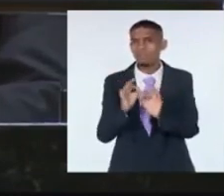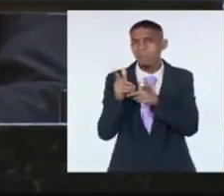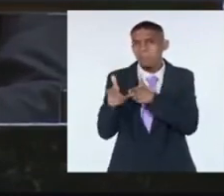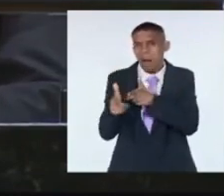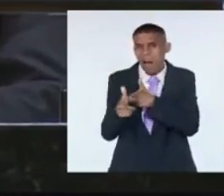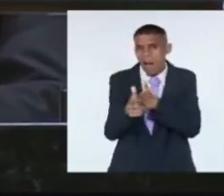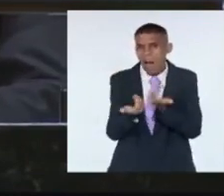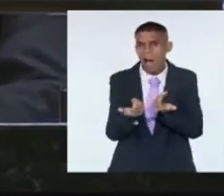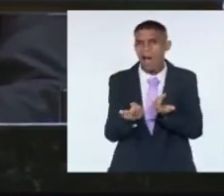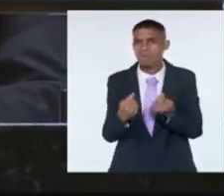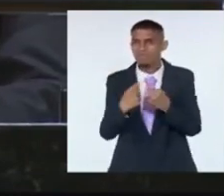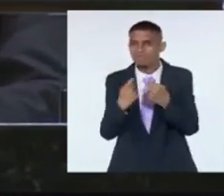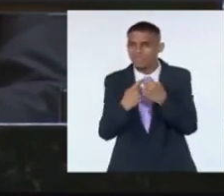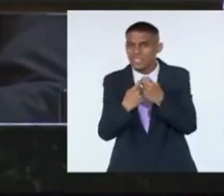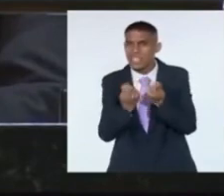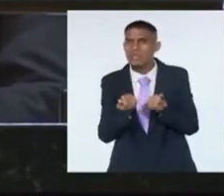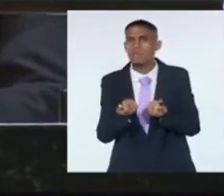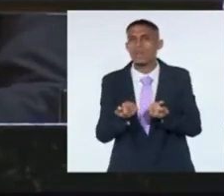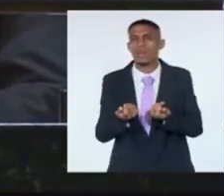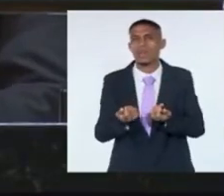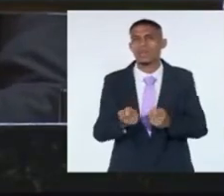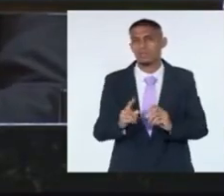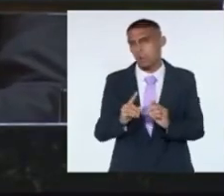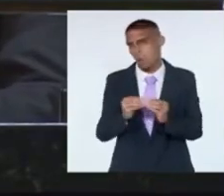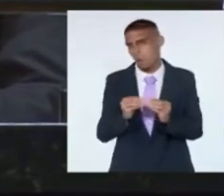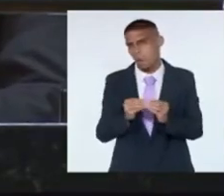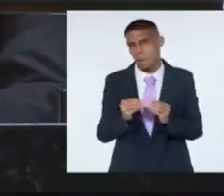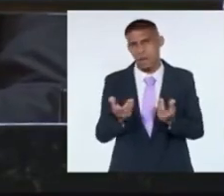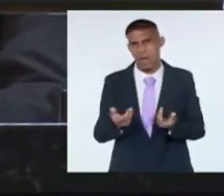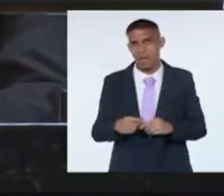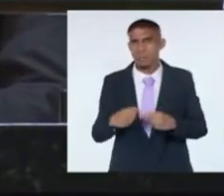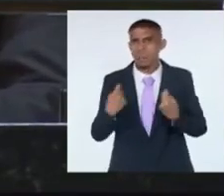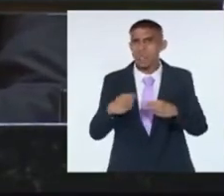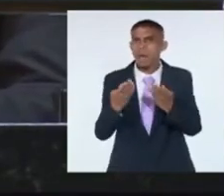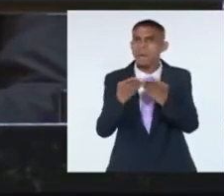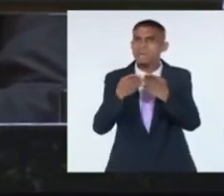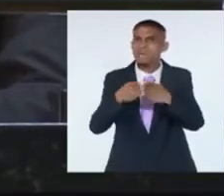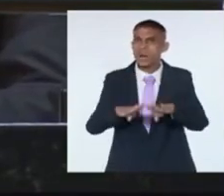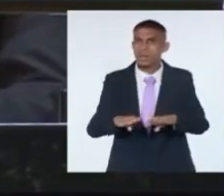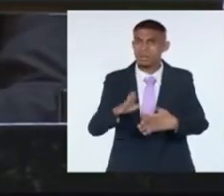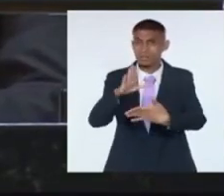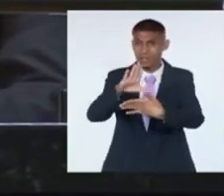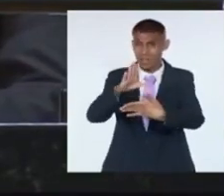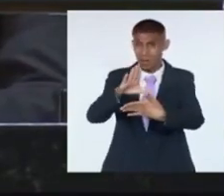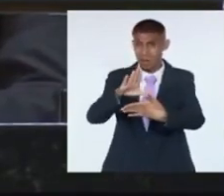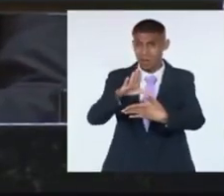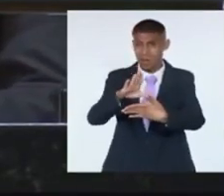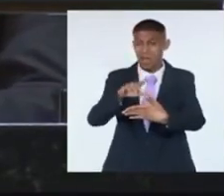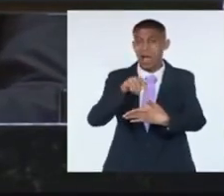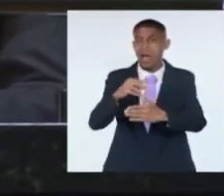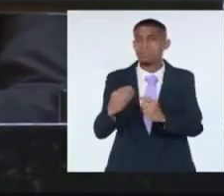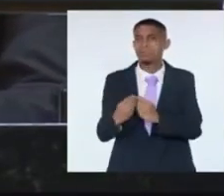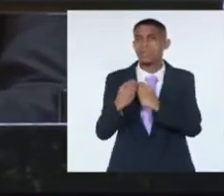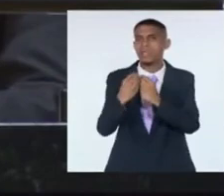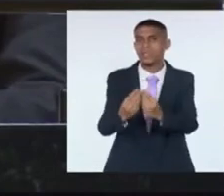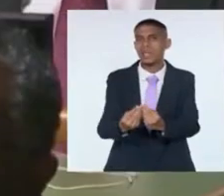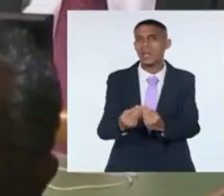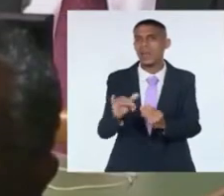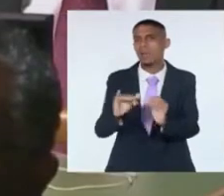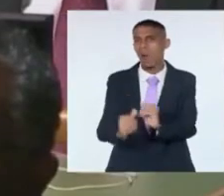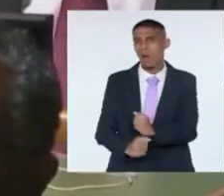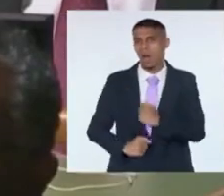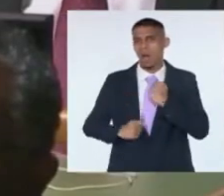nos han convocado a la guerra a la latinoamérica la han llamado para entregar máquinas de guerra